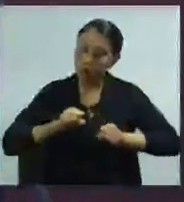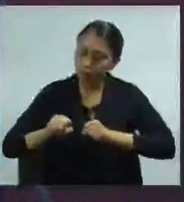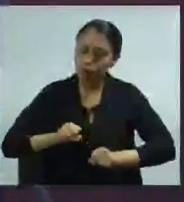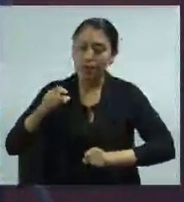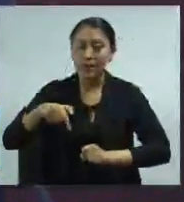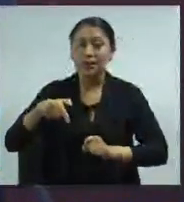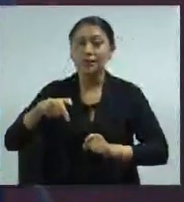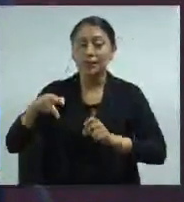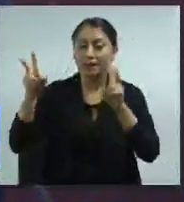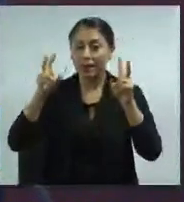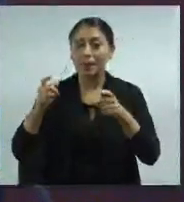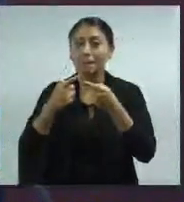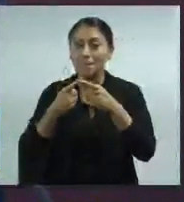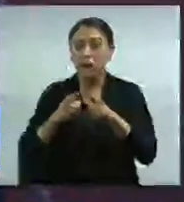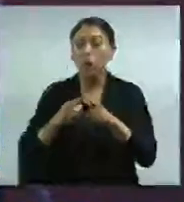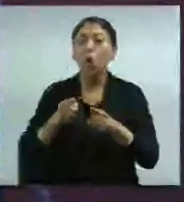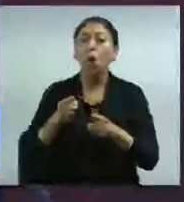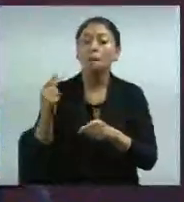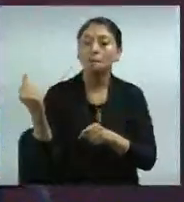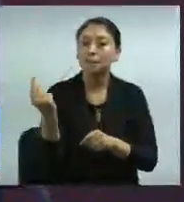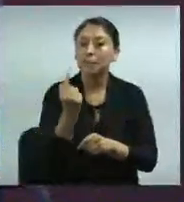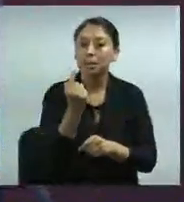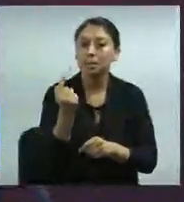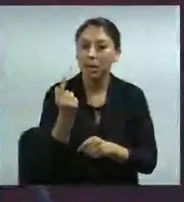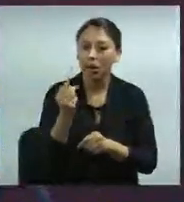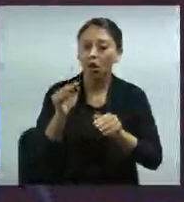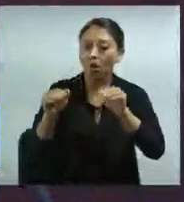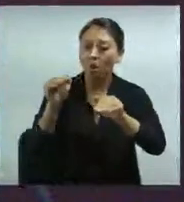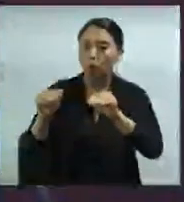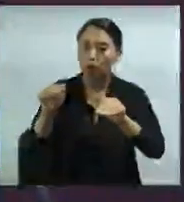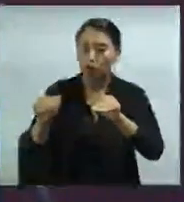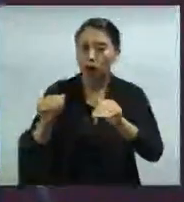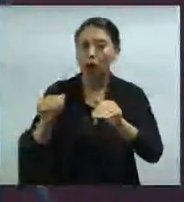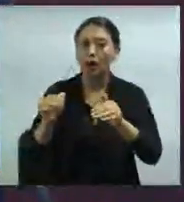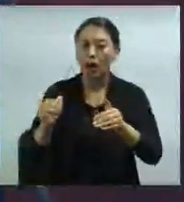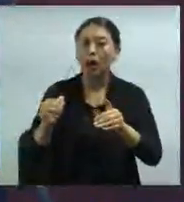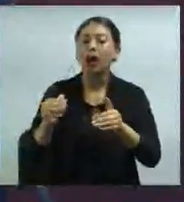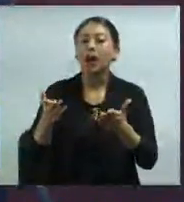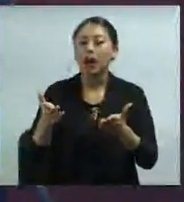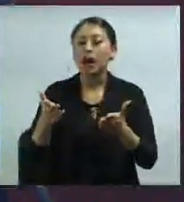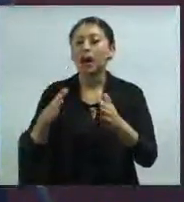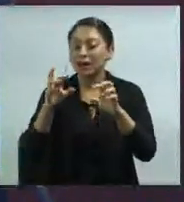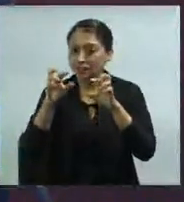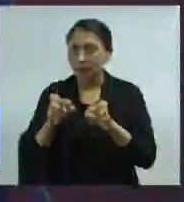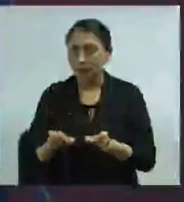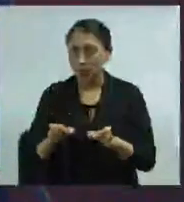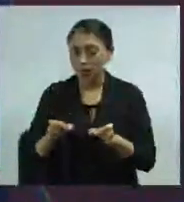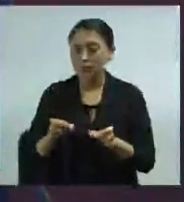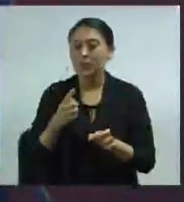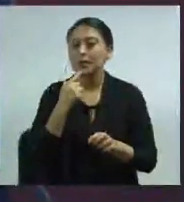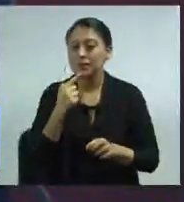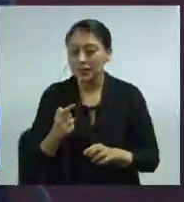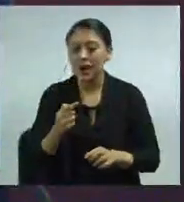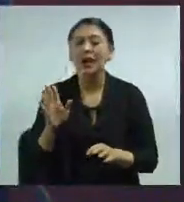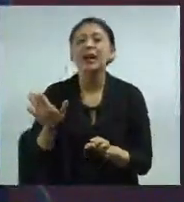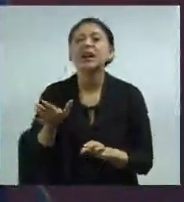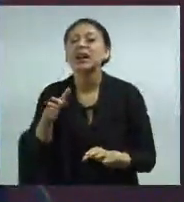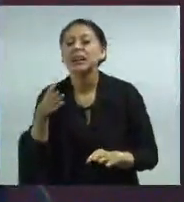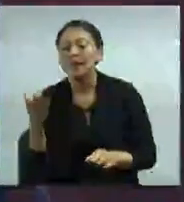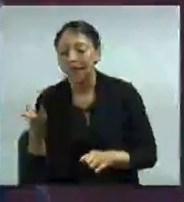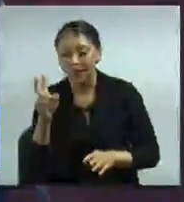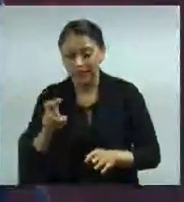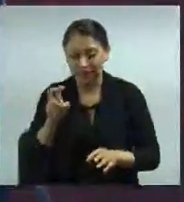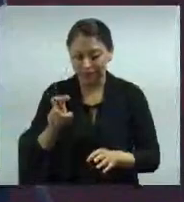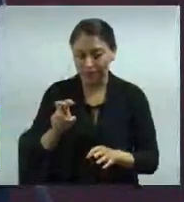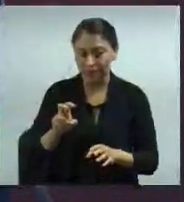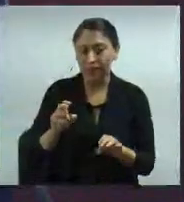hagámoslo citando primero a los funcionarios para que nos digan qué necesitan y entonces de forma específica nosotros los podemos apoyar en lo que al